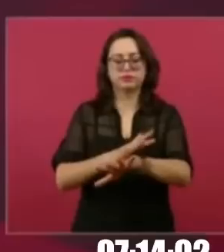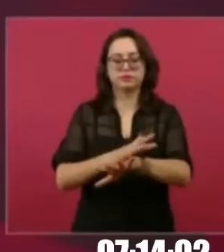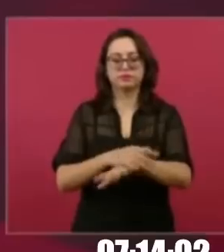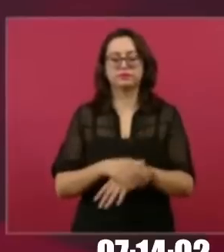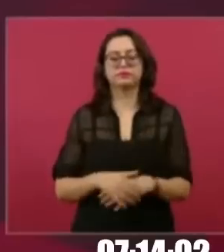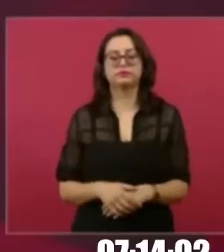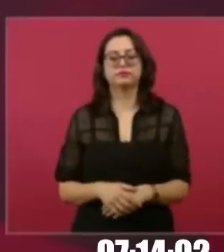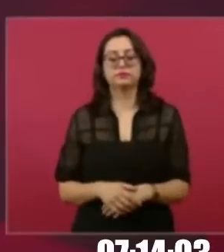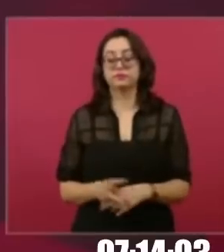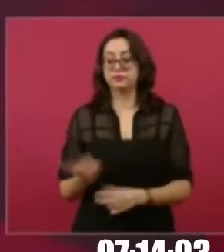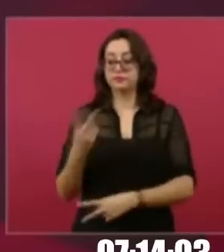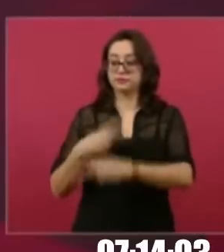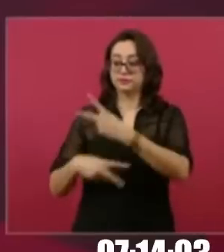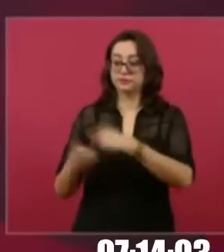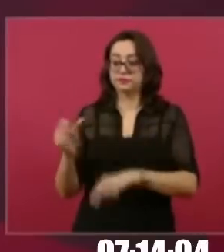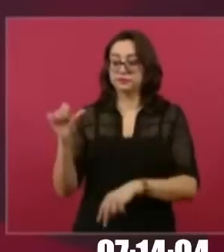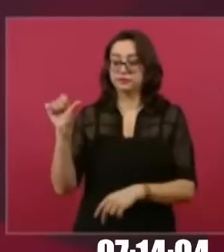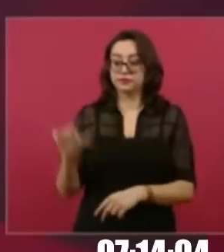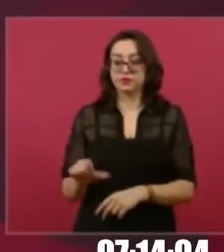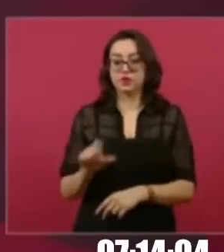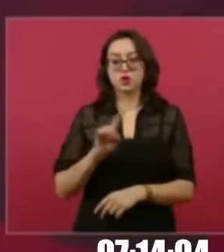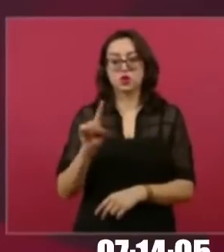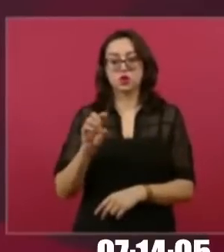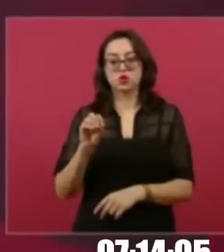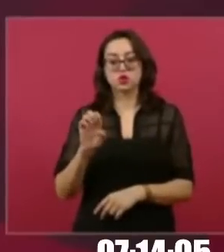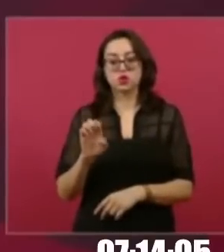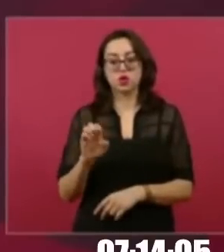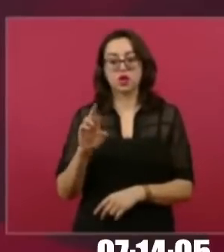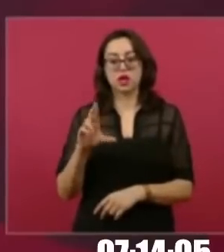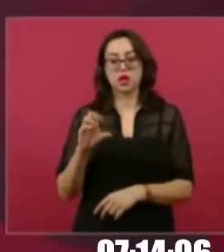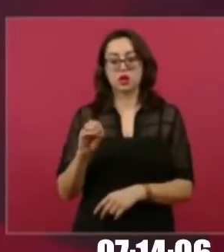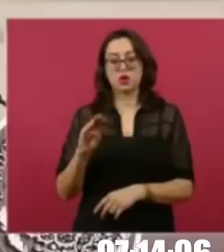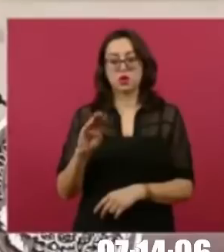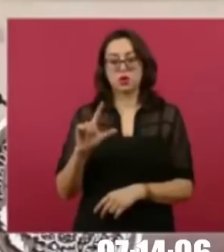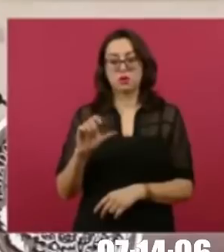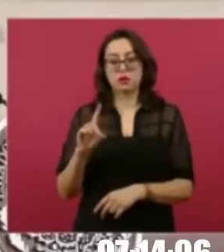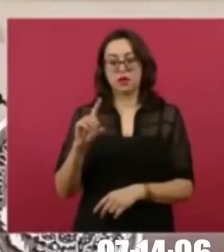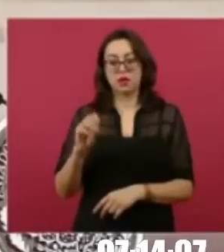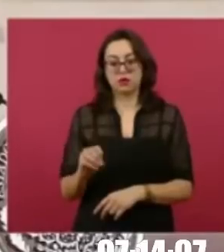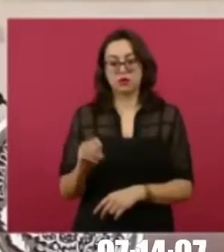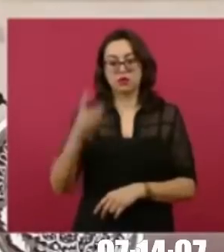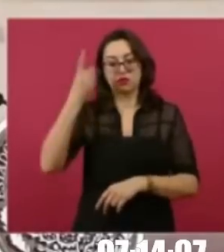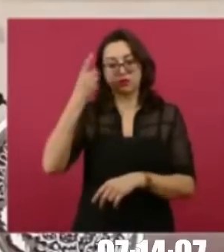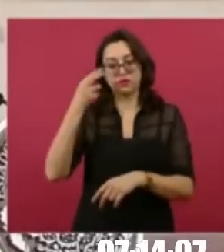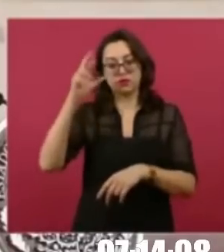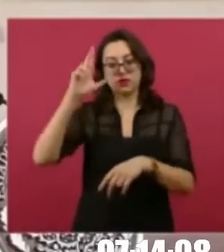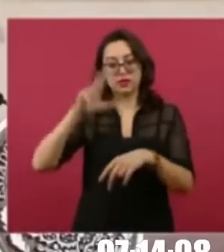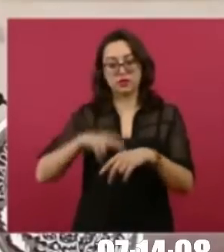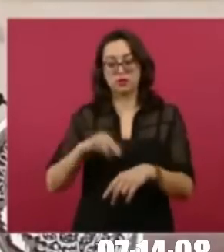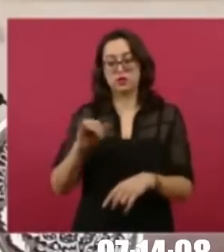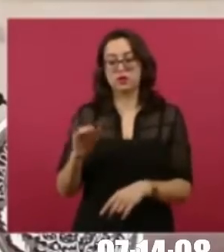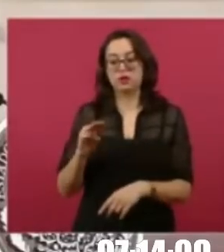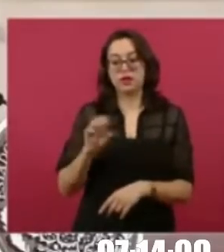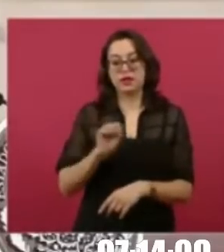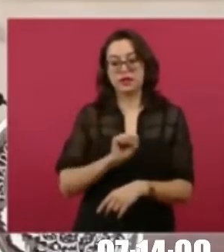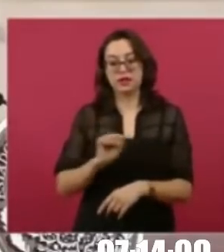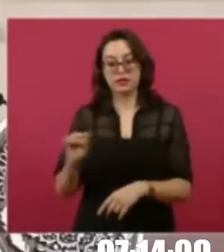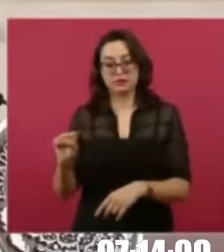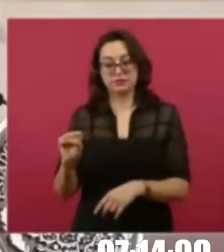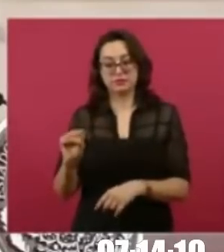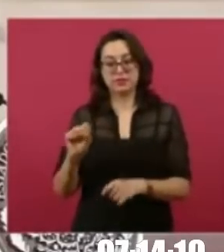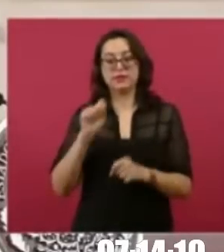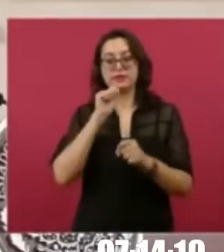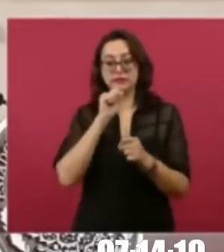Zoé Robledo es el director del Instituto Mexicano del Seguro Social como se sabe y además